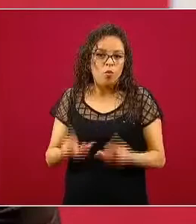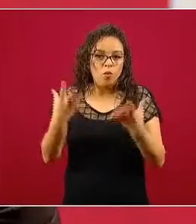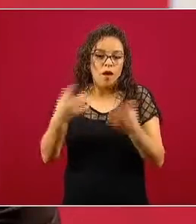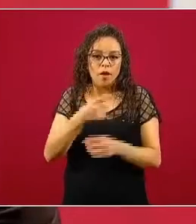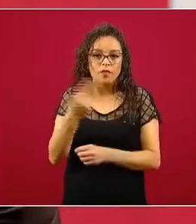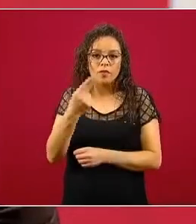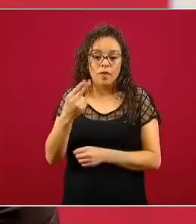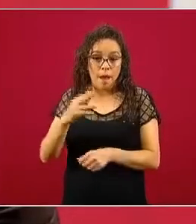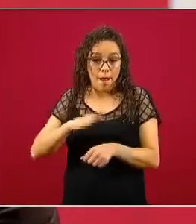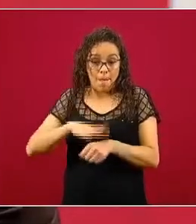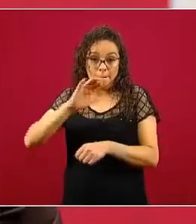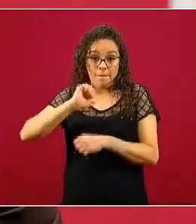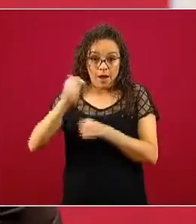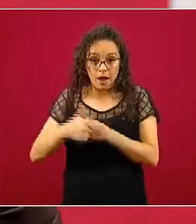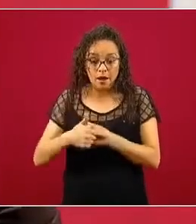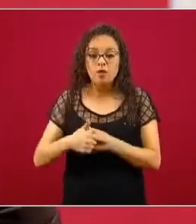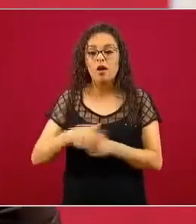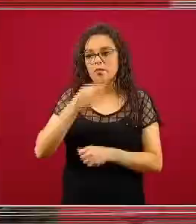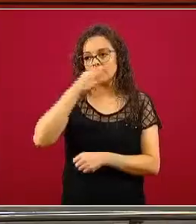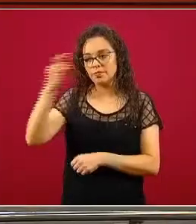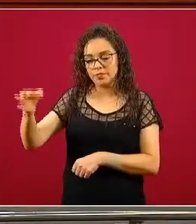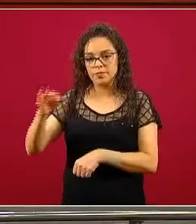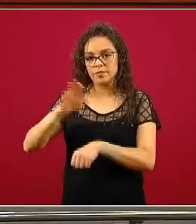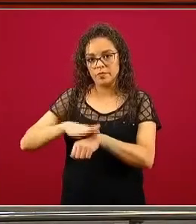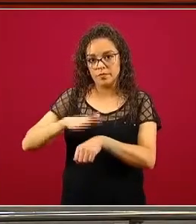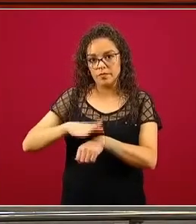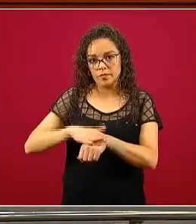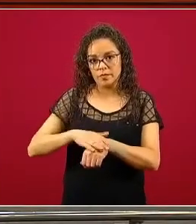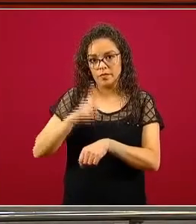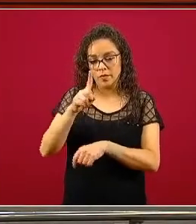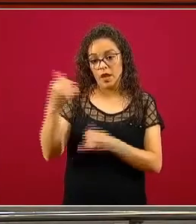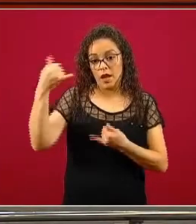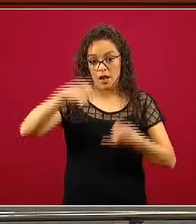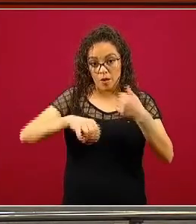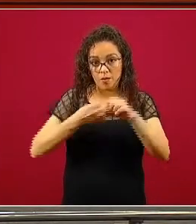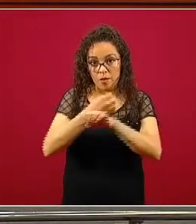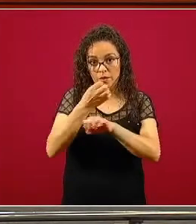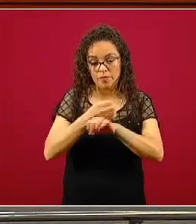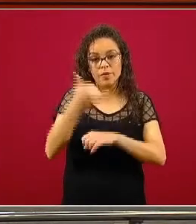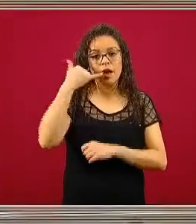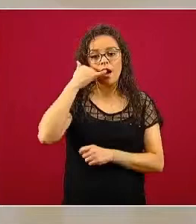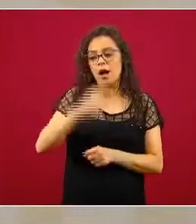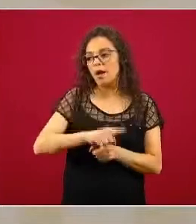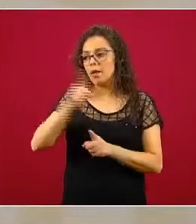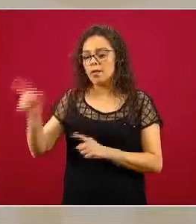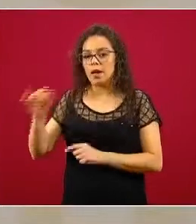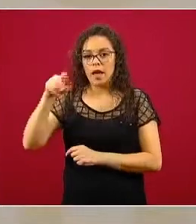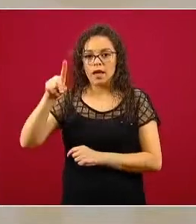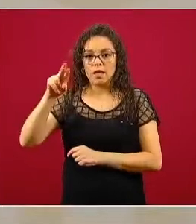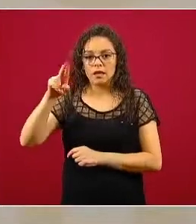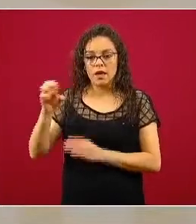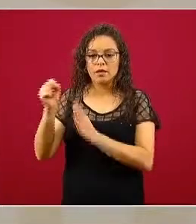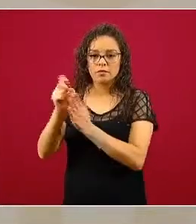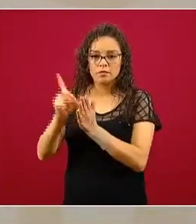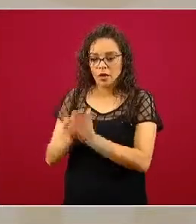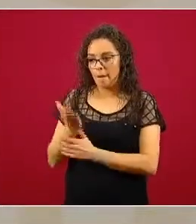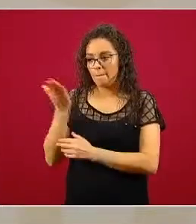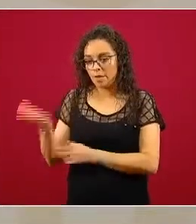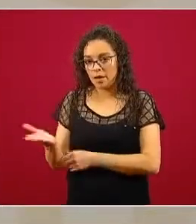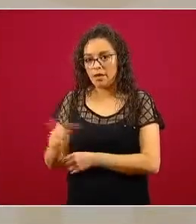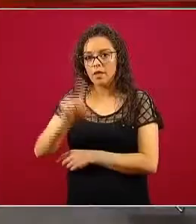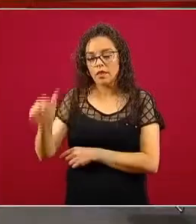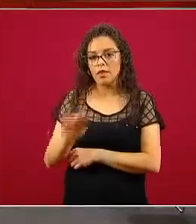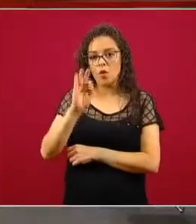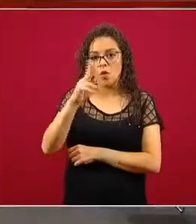su directora del laboratorio estatal, le habla a su contraparte en el INDRE, hace la solicitud y las pruebas les llegan en